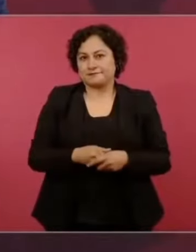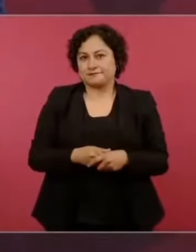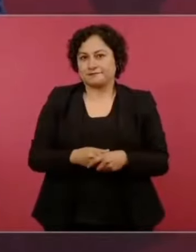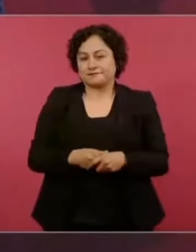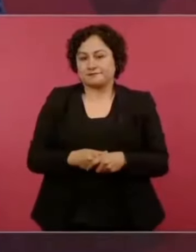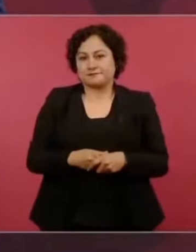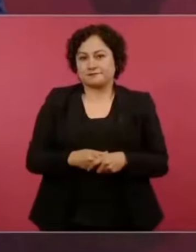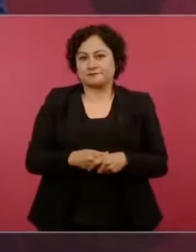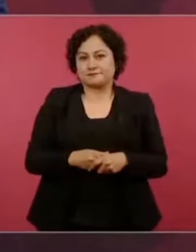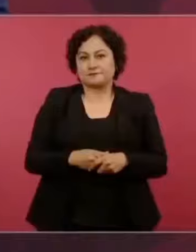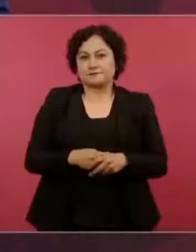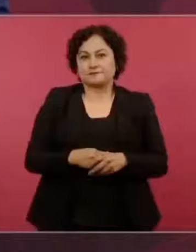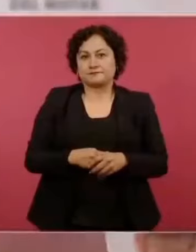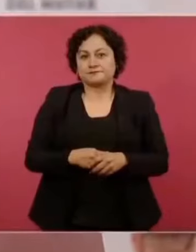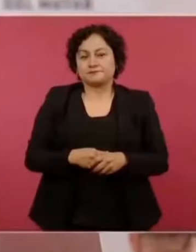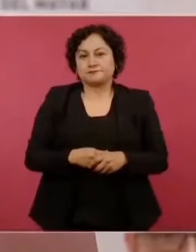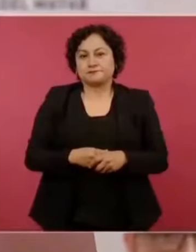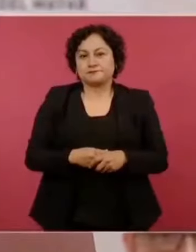¿Sí?